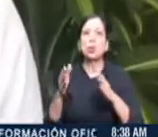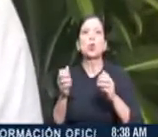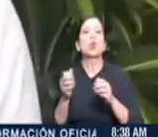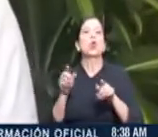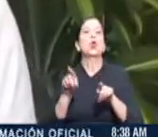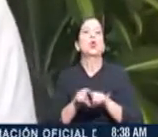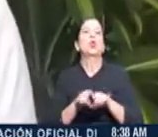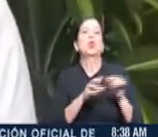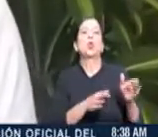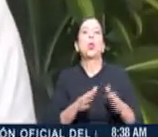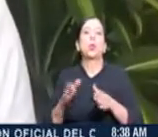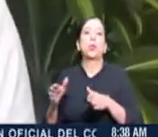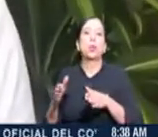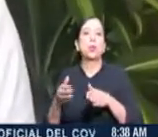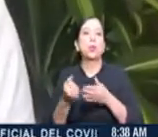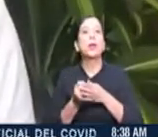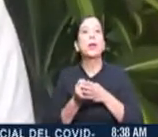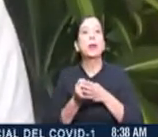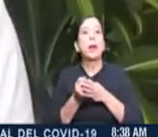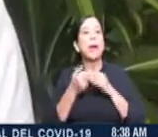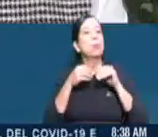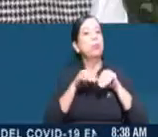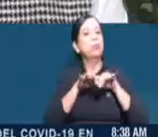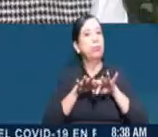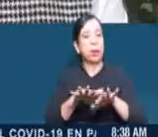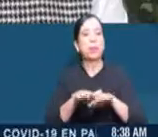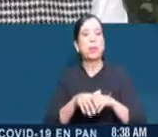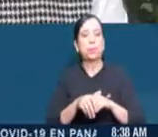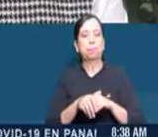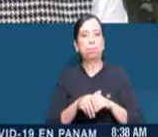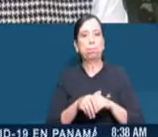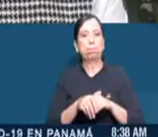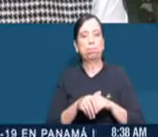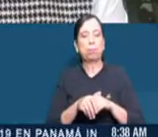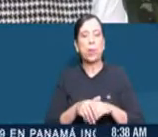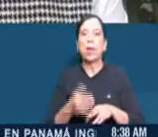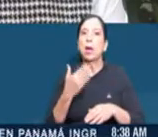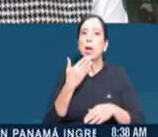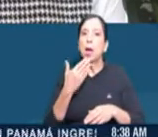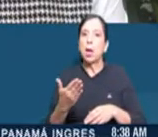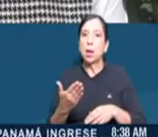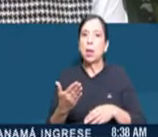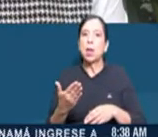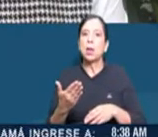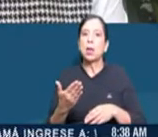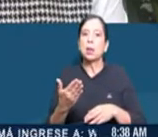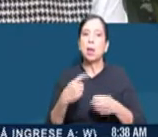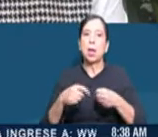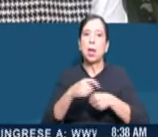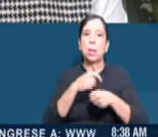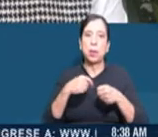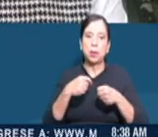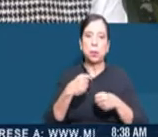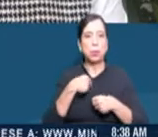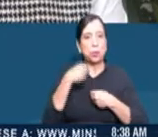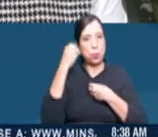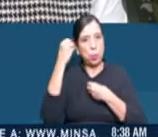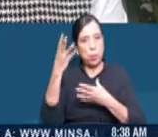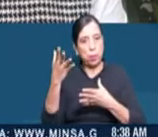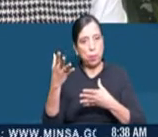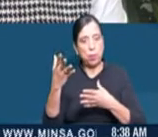el proceso de la trazabilidad. Bien, de esta manera queremos agradecer entonces la participación en Yo Me Informo PMA de